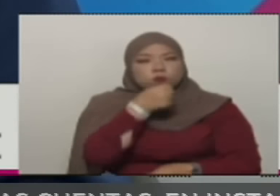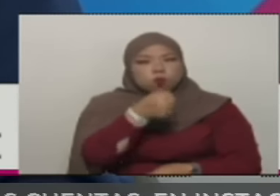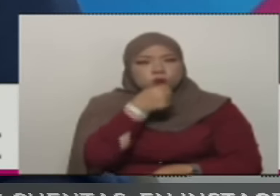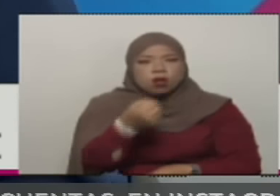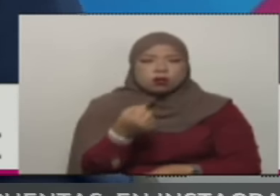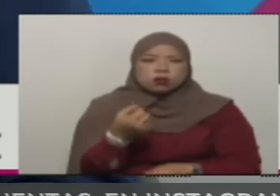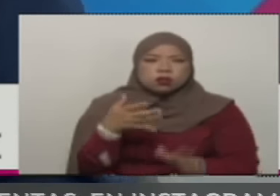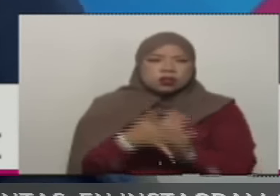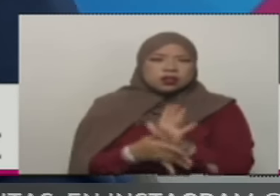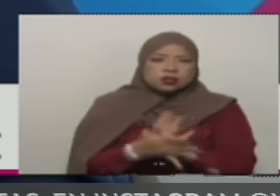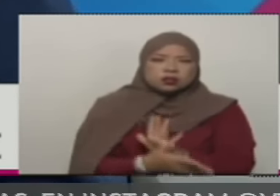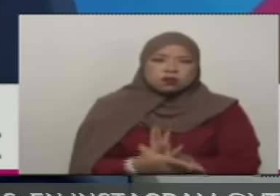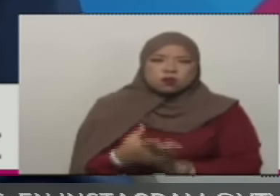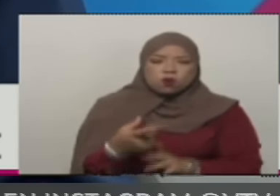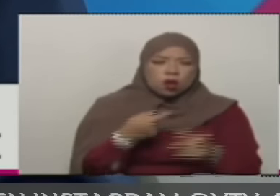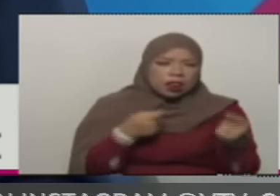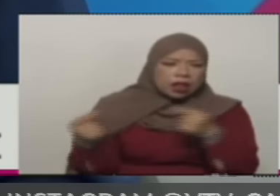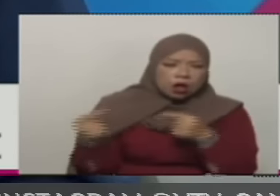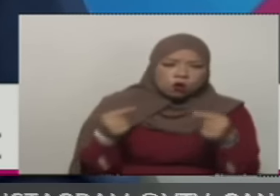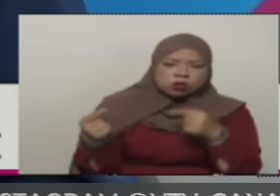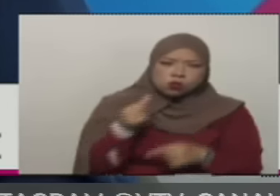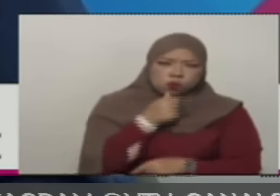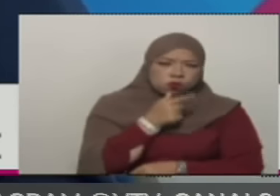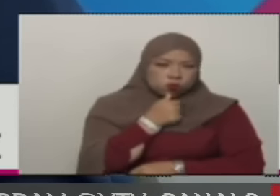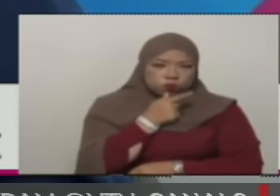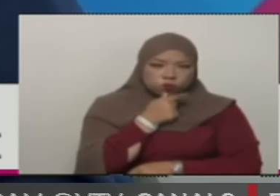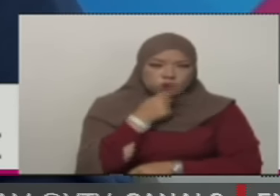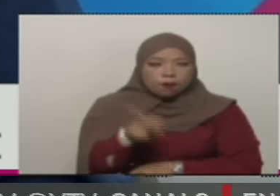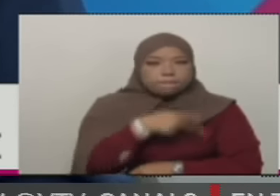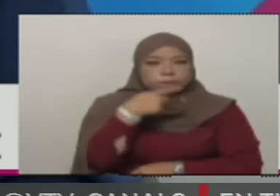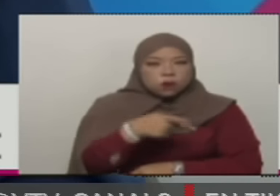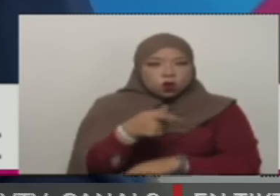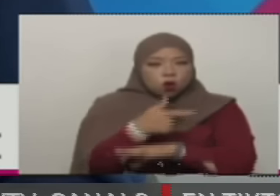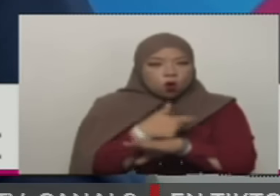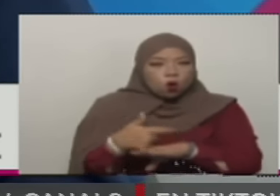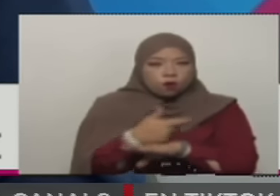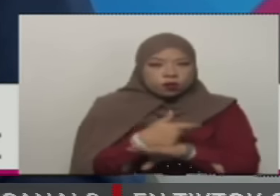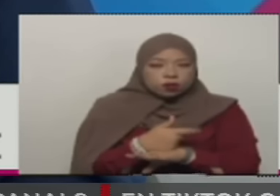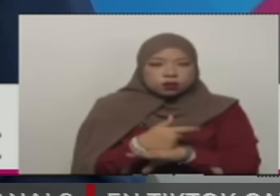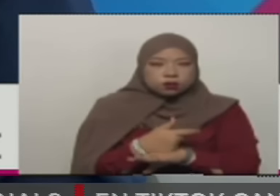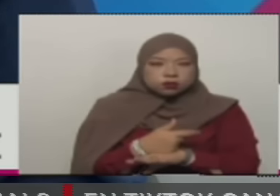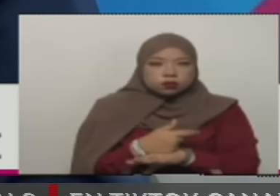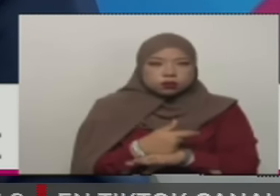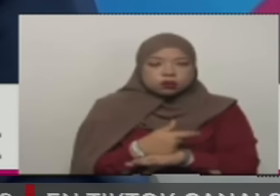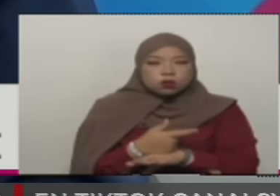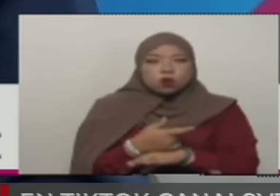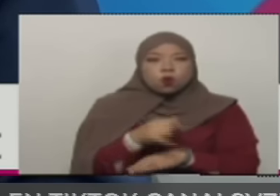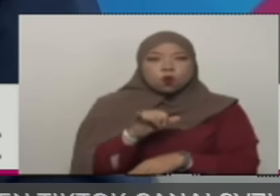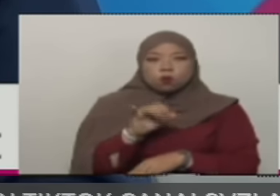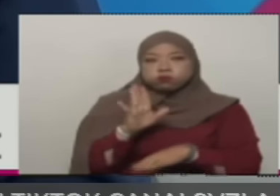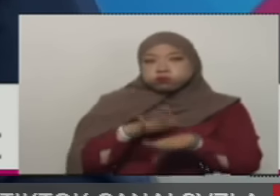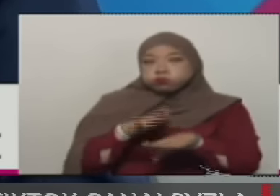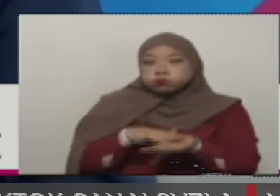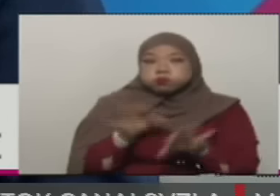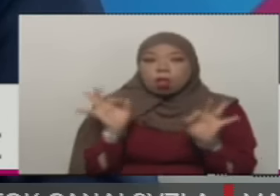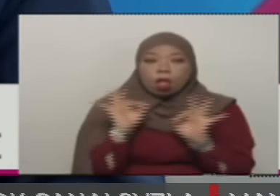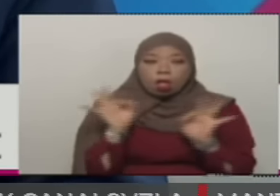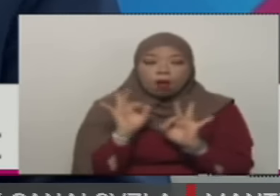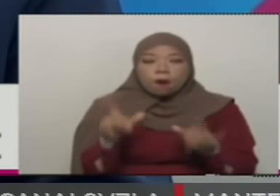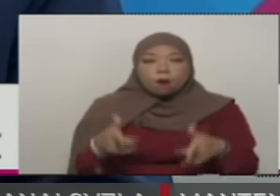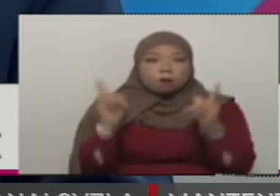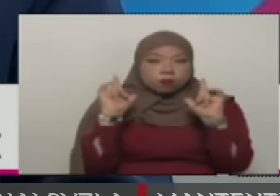raras en la cual dice que no hubo negociación política con el gobierno, que dio un